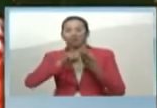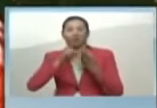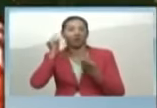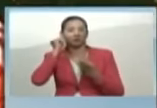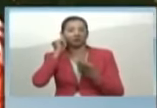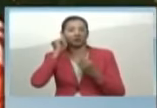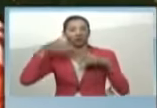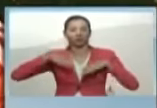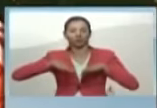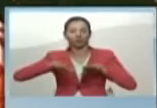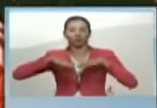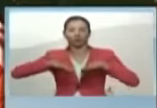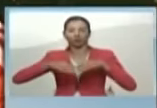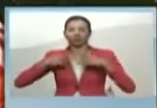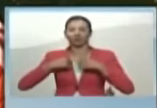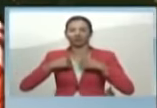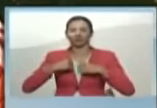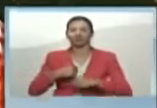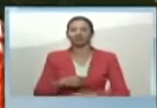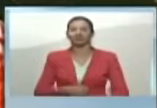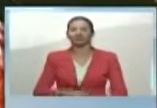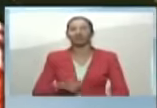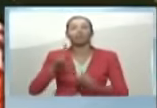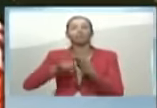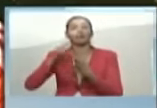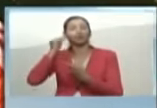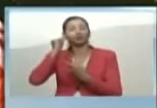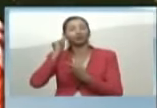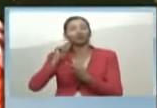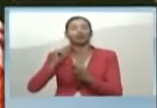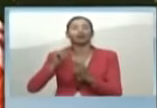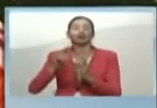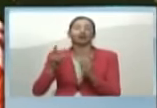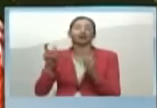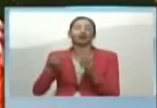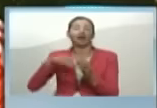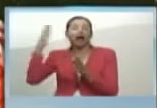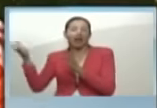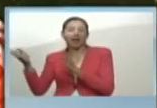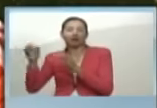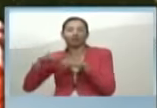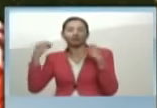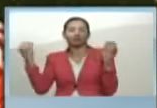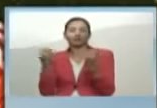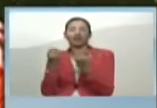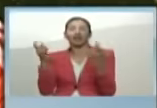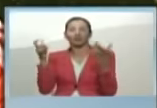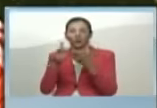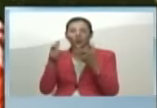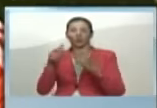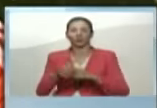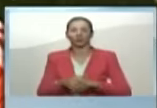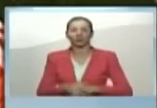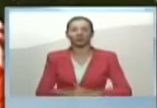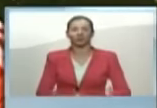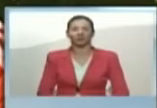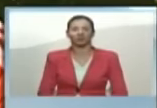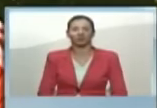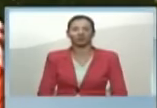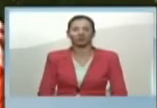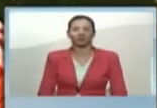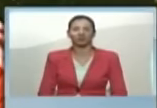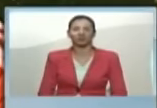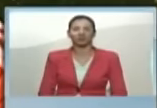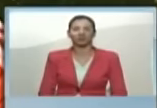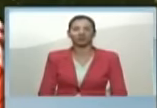Estamos pendientes. Silvia, Silvia nos está viendo, pues se quedó en unas reuniones aquí al lado, en la oficina, nos está viendo y ella pronto